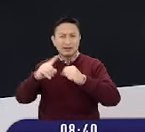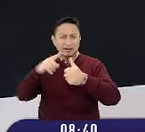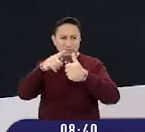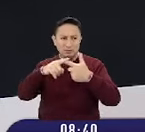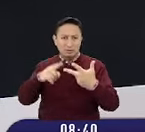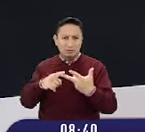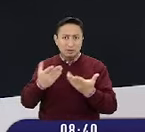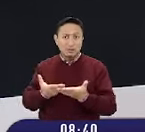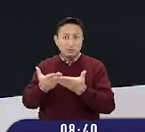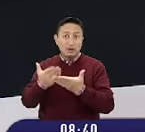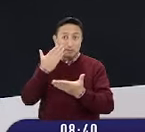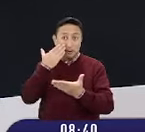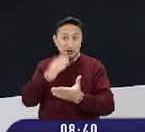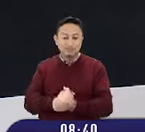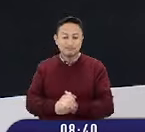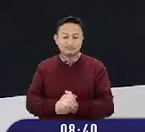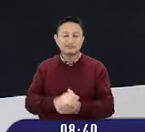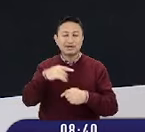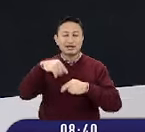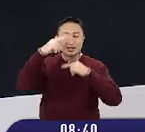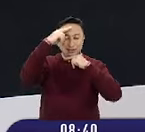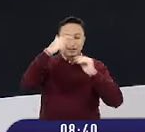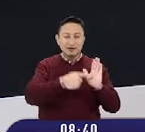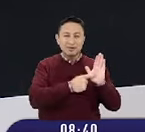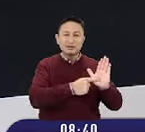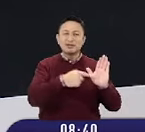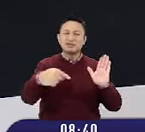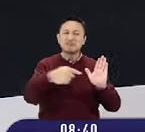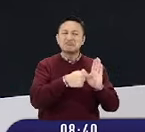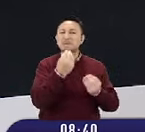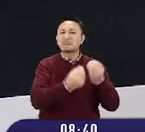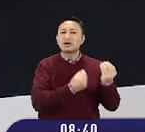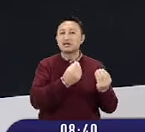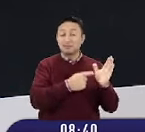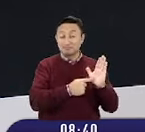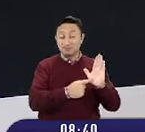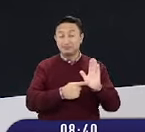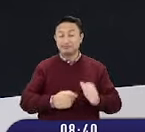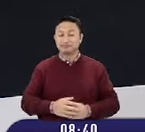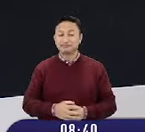para homenajearlas. En el siguiente reporte le contamos alternativas de presentes.